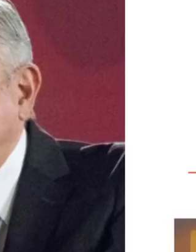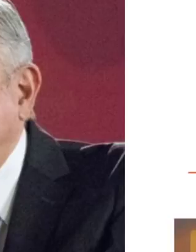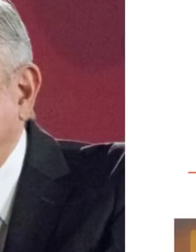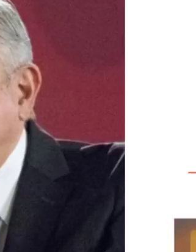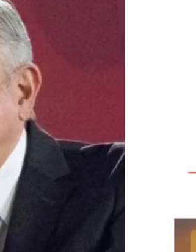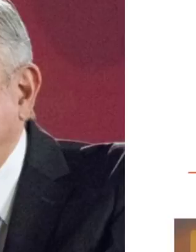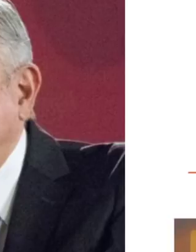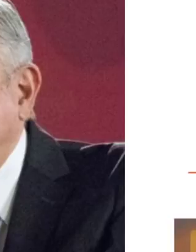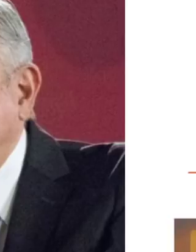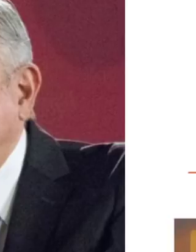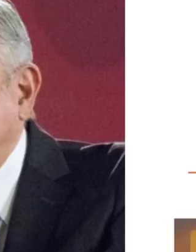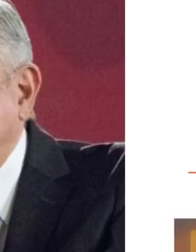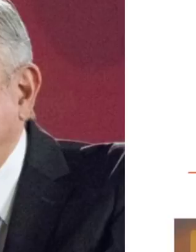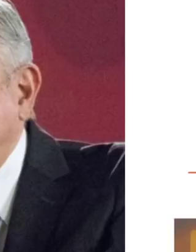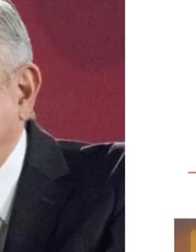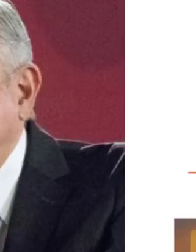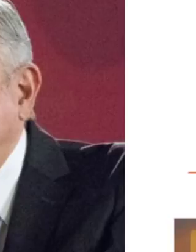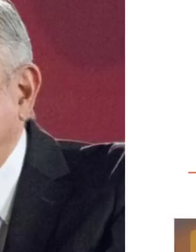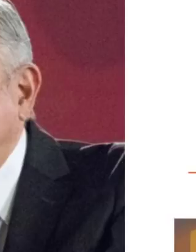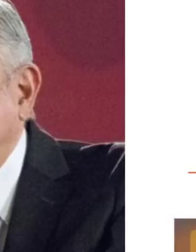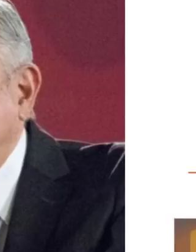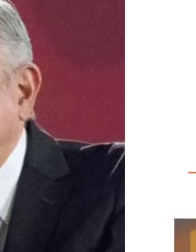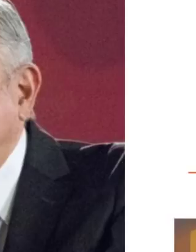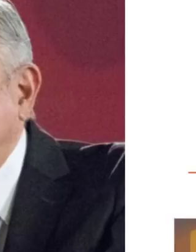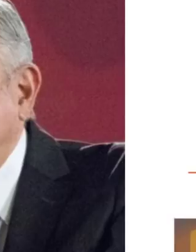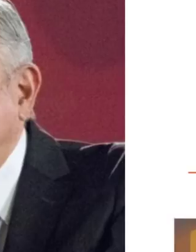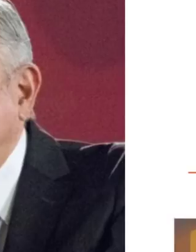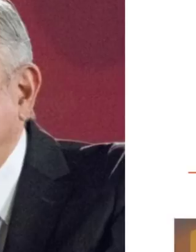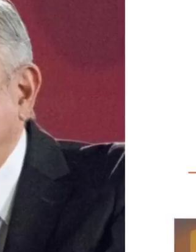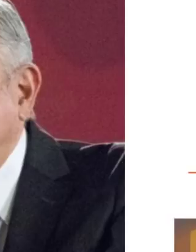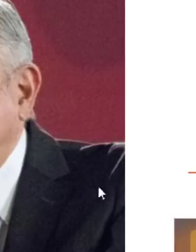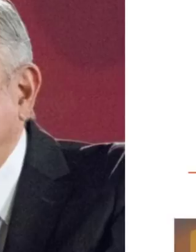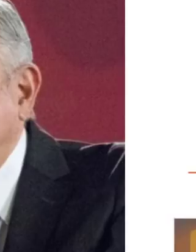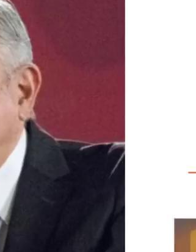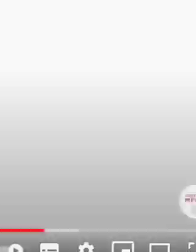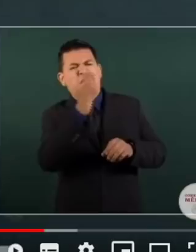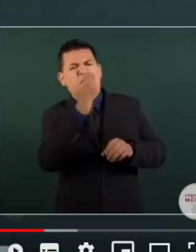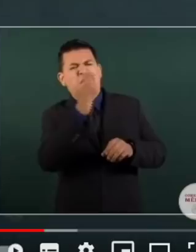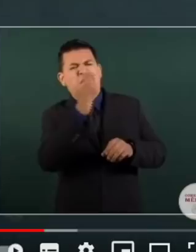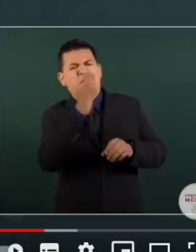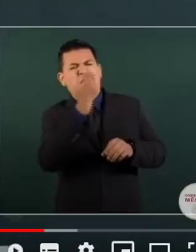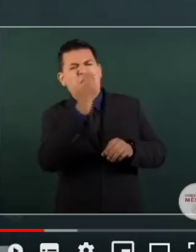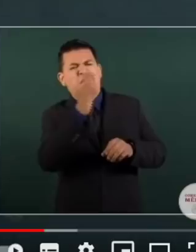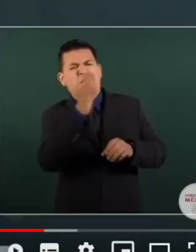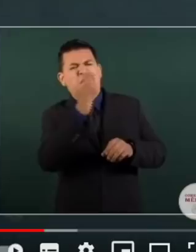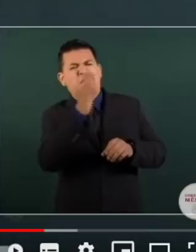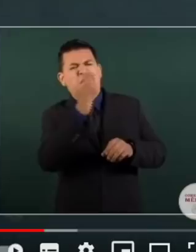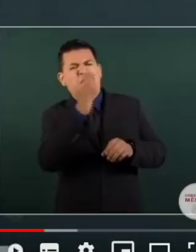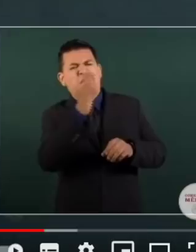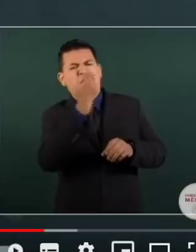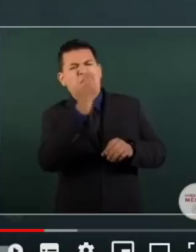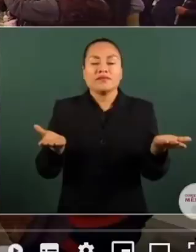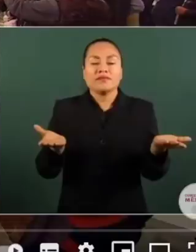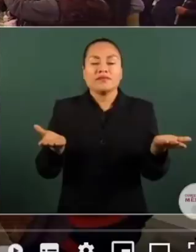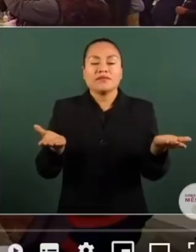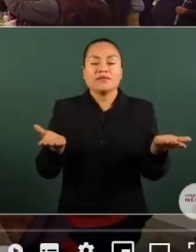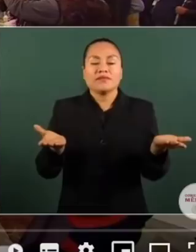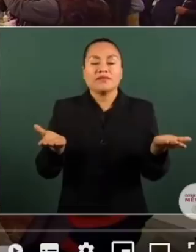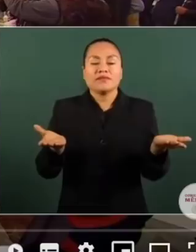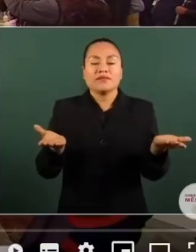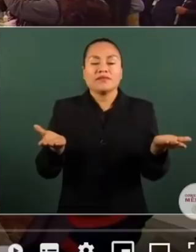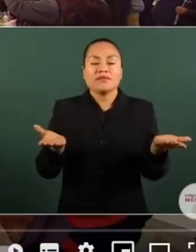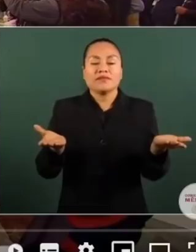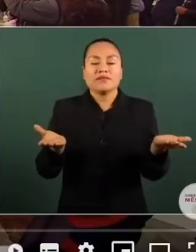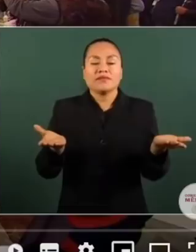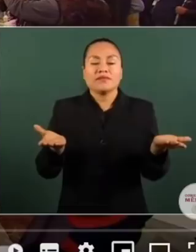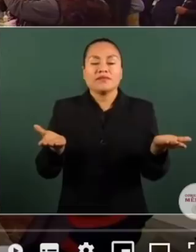decir, van a tener que aguantar el entripado. Miren la cara de Chente, qué barbaridad. Vamos a esta parte, no,